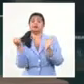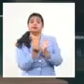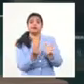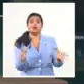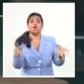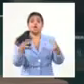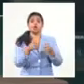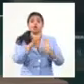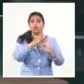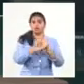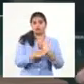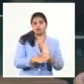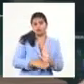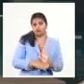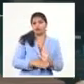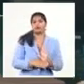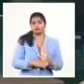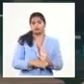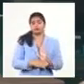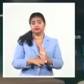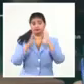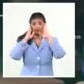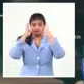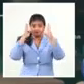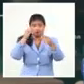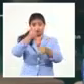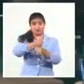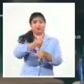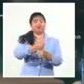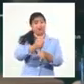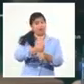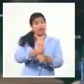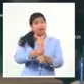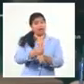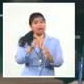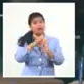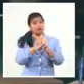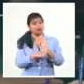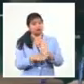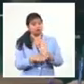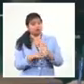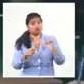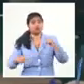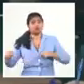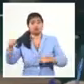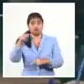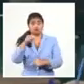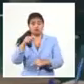la demanda y sobre todo para trabajar en la demanda orientado a los altos consumidores.